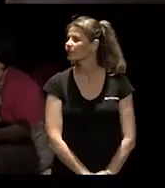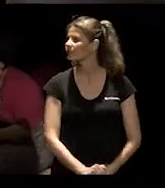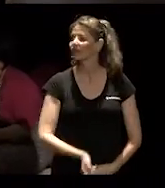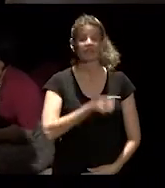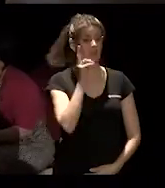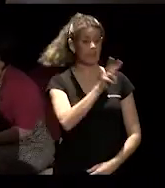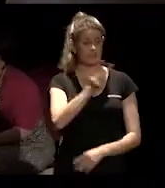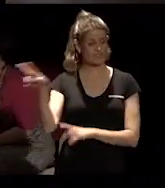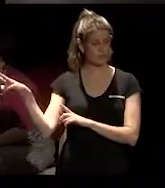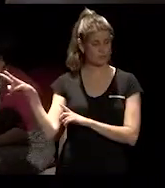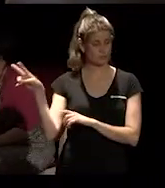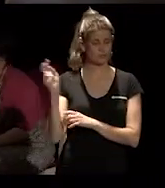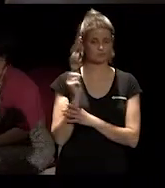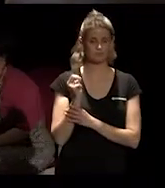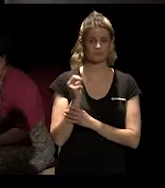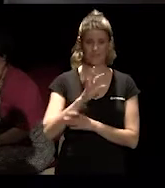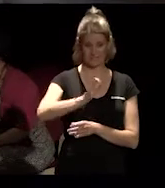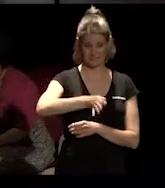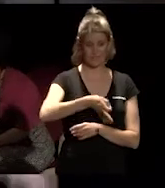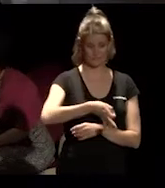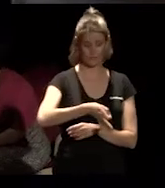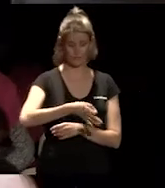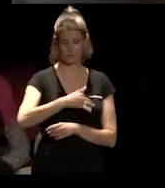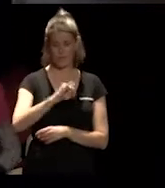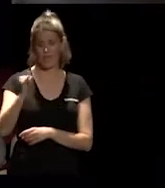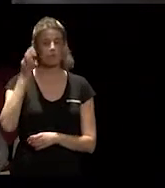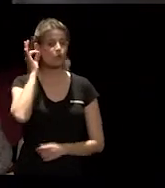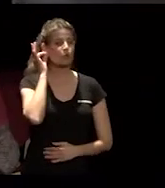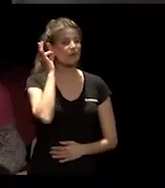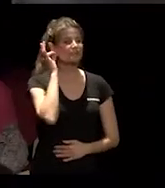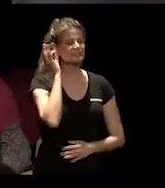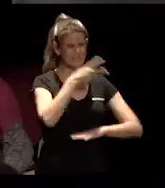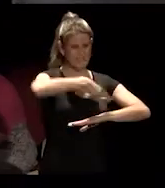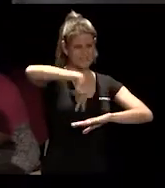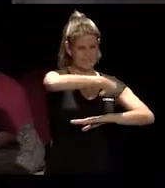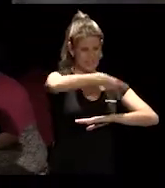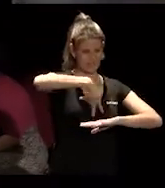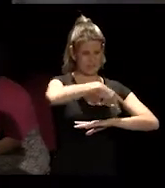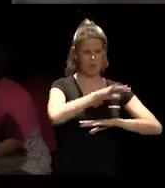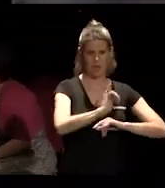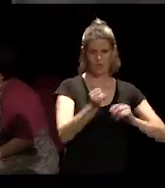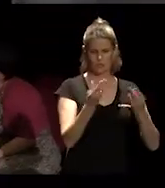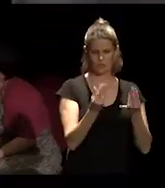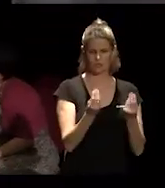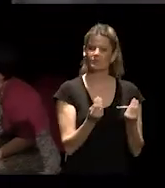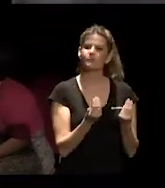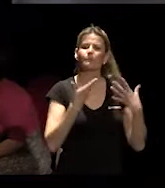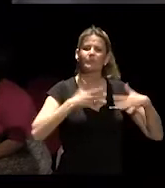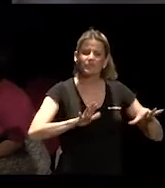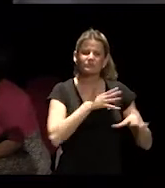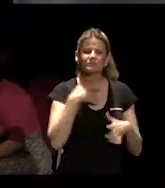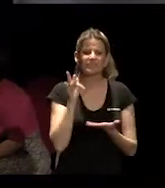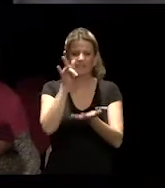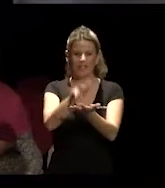Pues como habéis visto, sí es cierto que hay muchísima mujer en escena, pero sobre todo lo que se quiere llegar